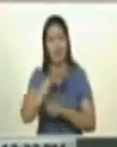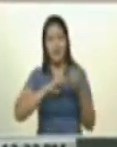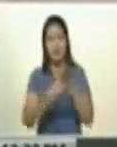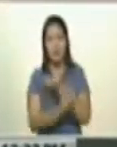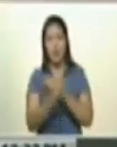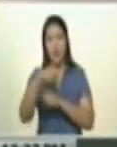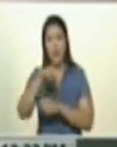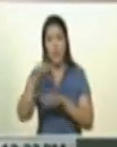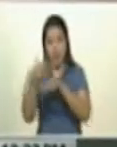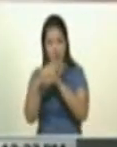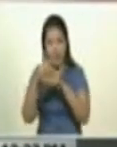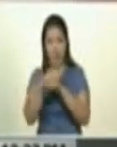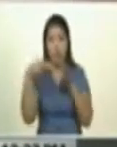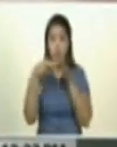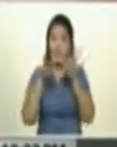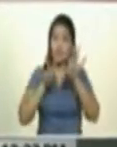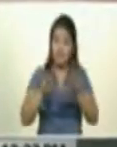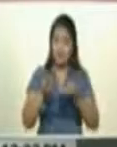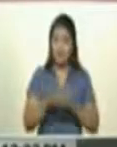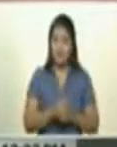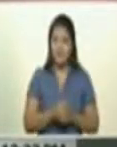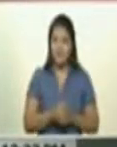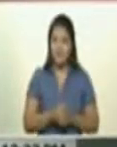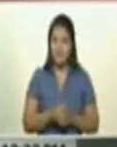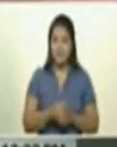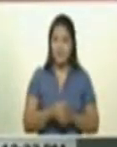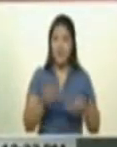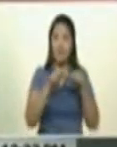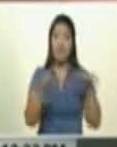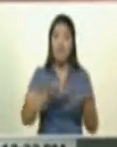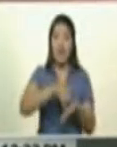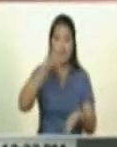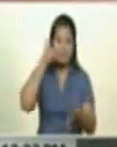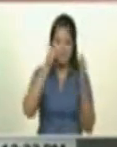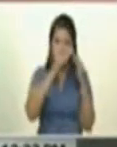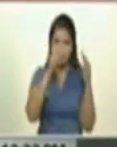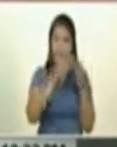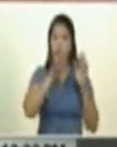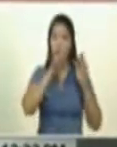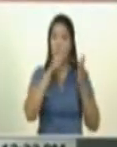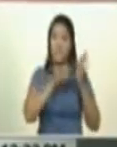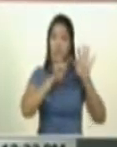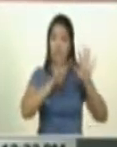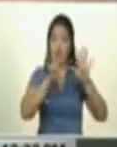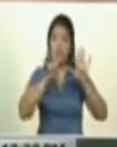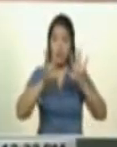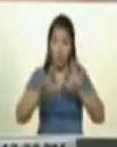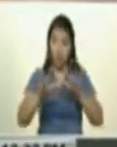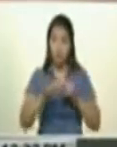2007. Seguimos con las suscripciones de telefonía fija. En 1998 se registró